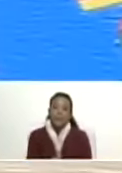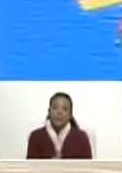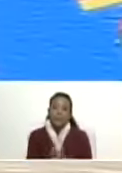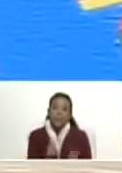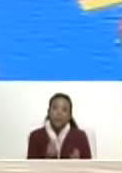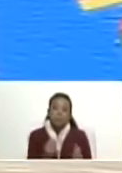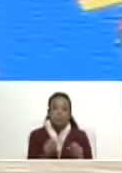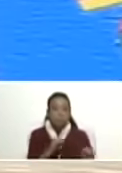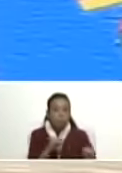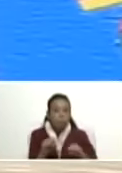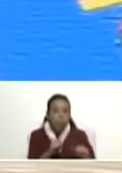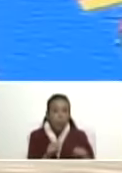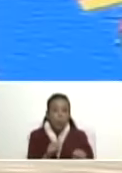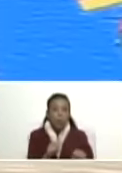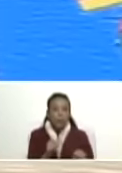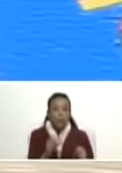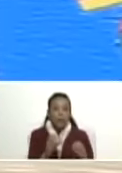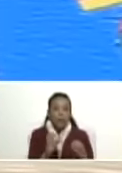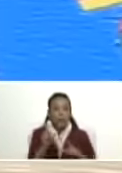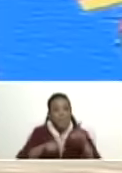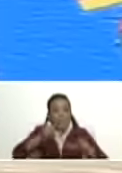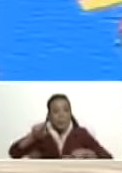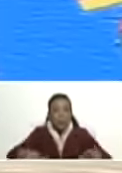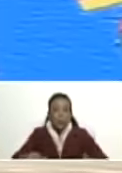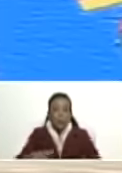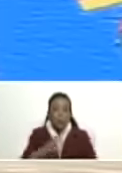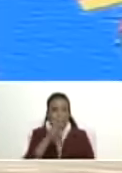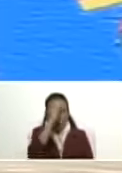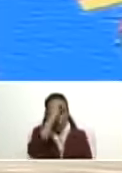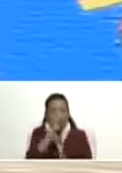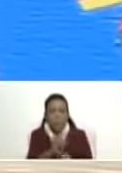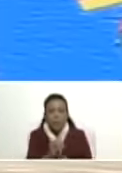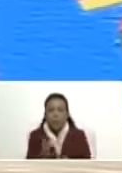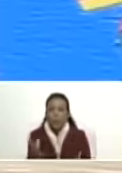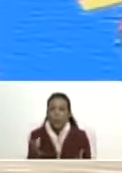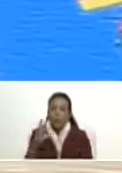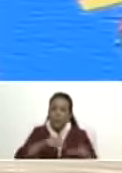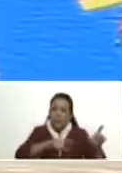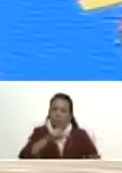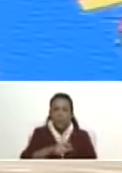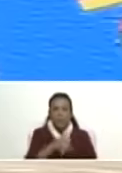mucho movimiento de opinión pública, de mucha controversia.